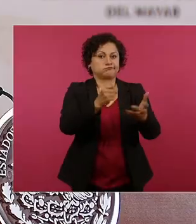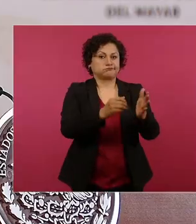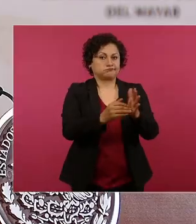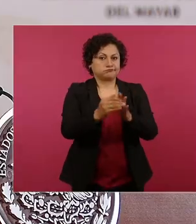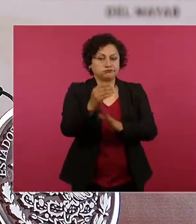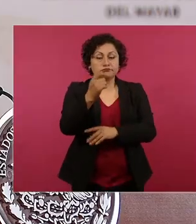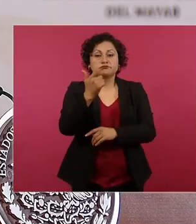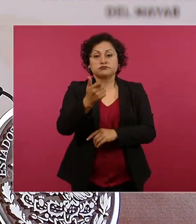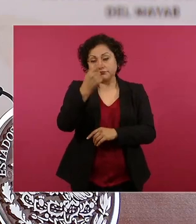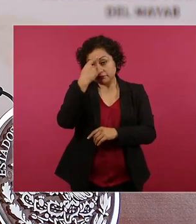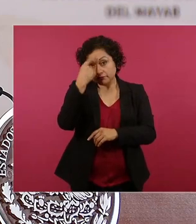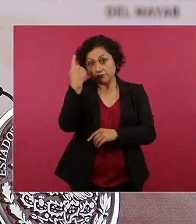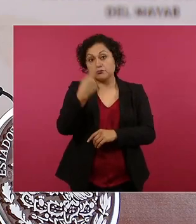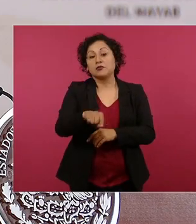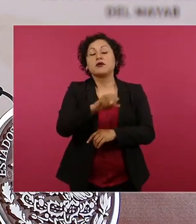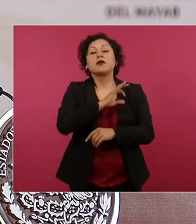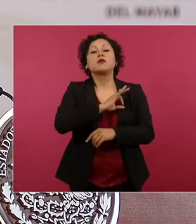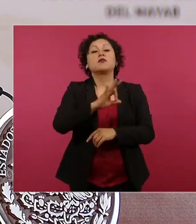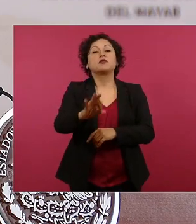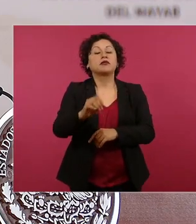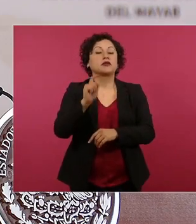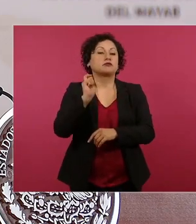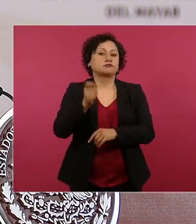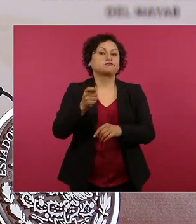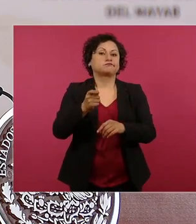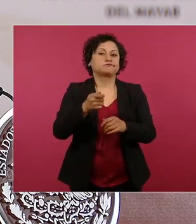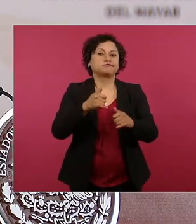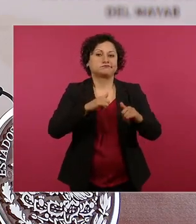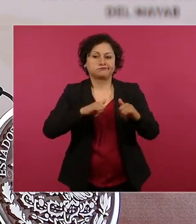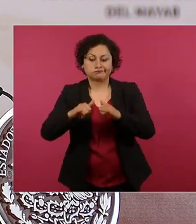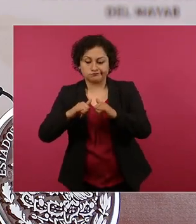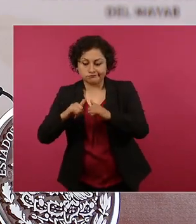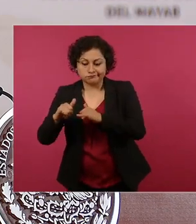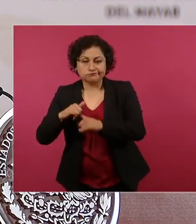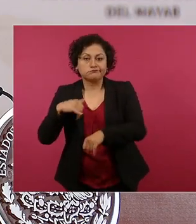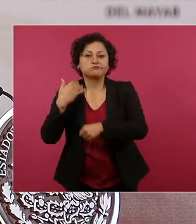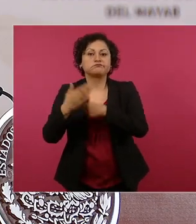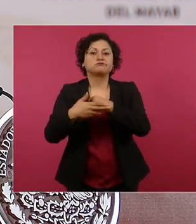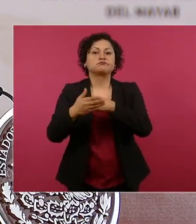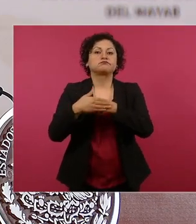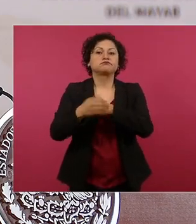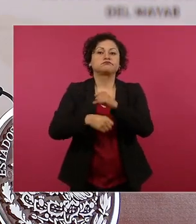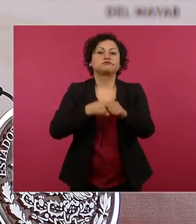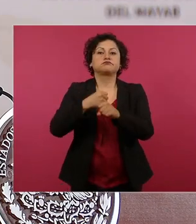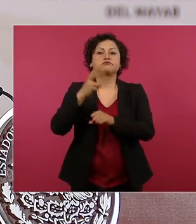permitirán ejecutar obras programadas para el año 2025.